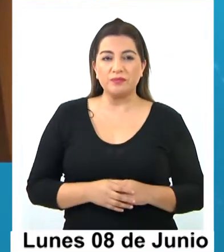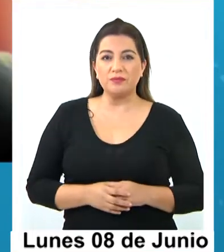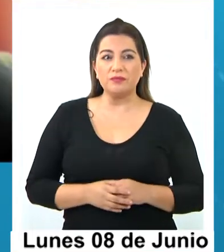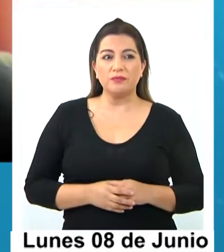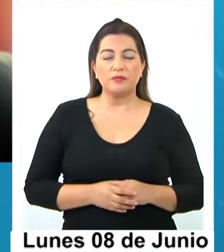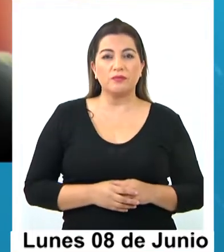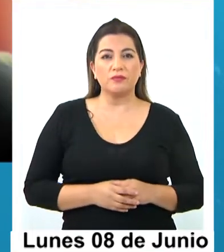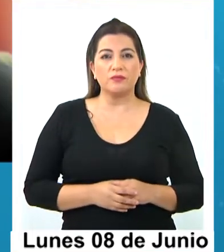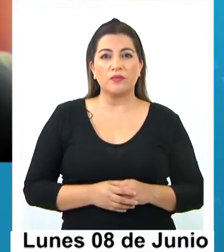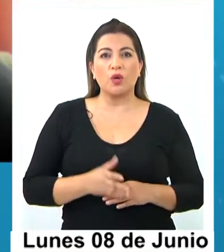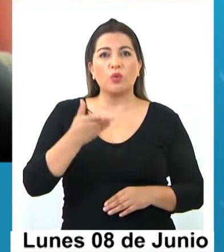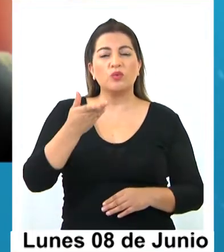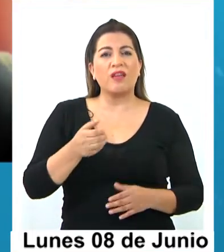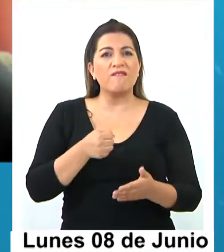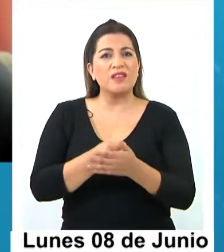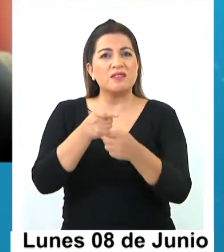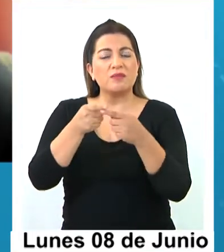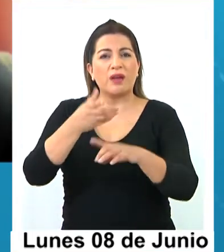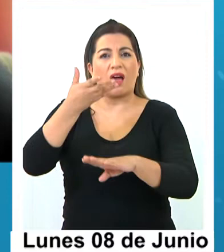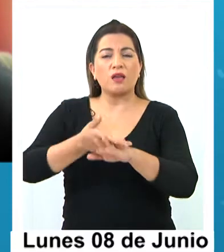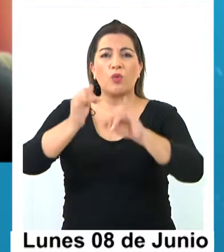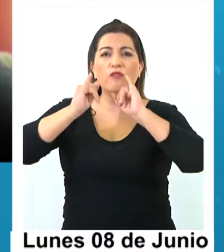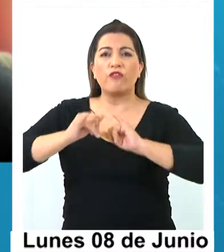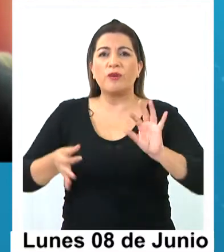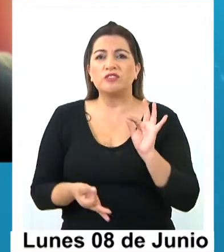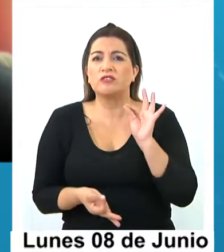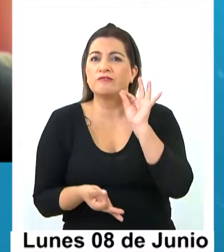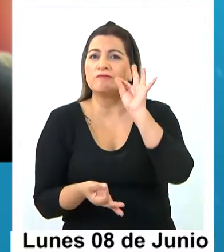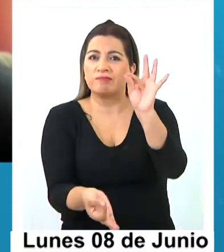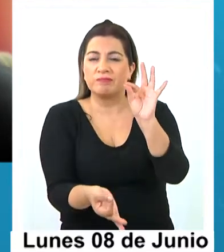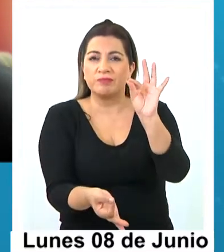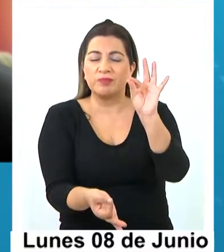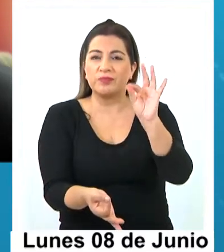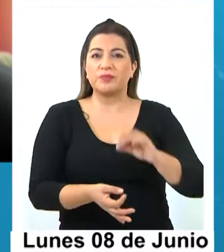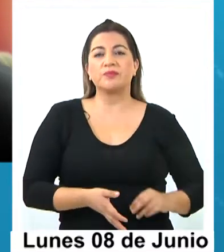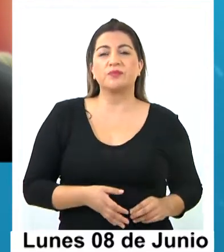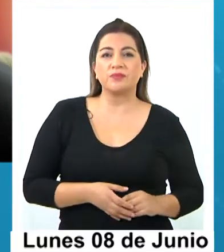Sí, ustedes emitieron un comunicado este fin de semana donde de alguna manera